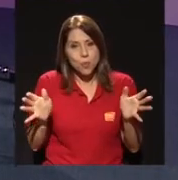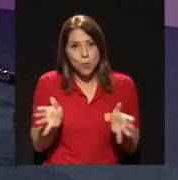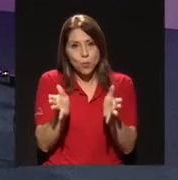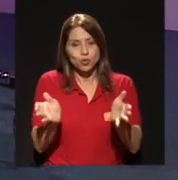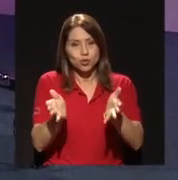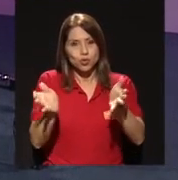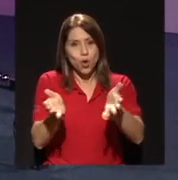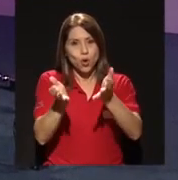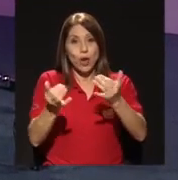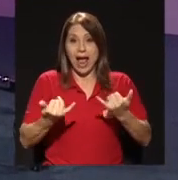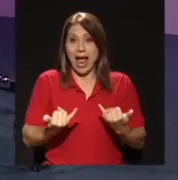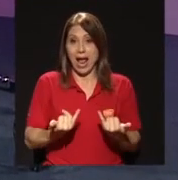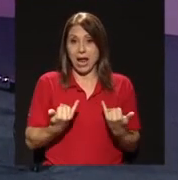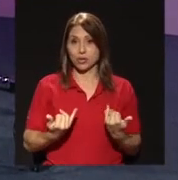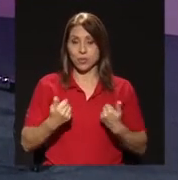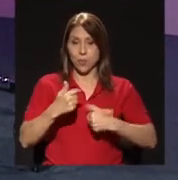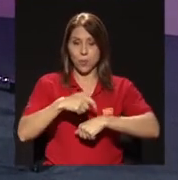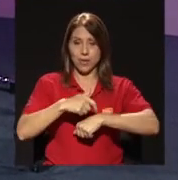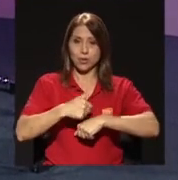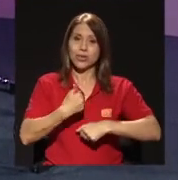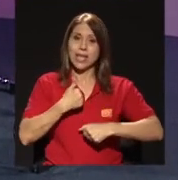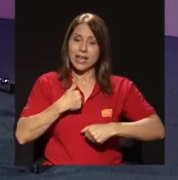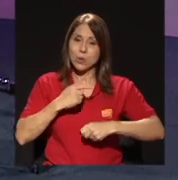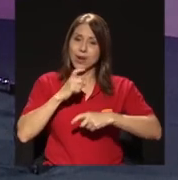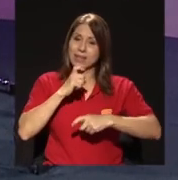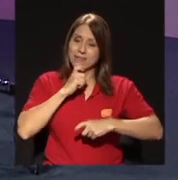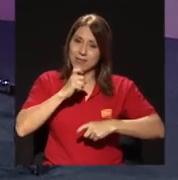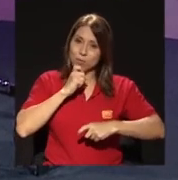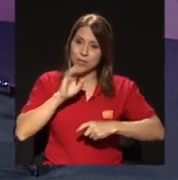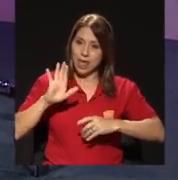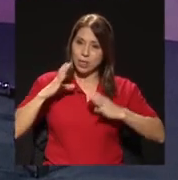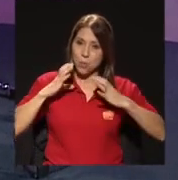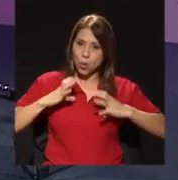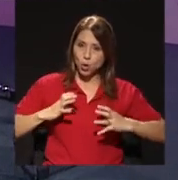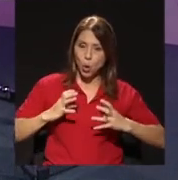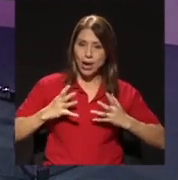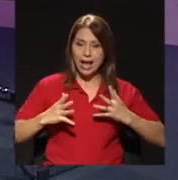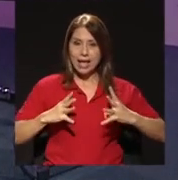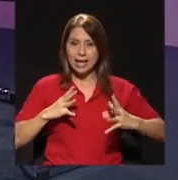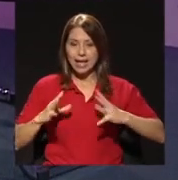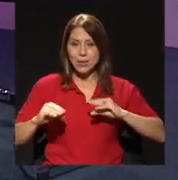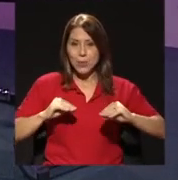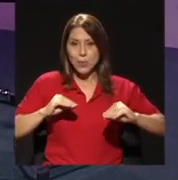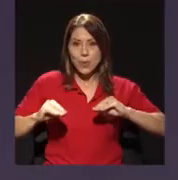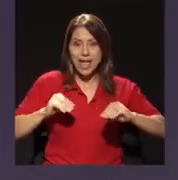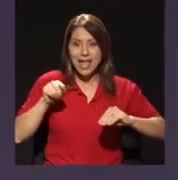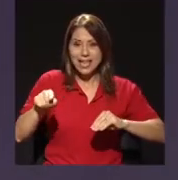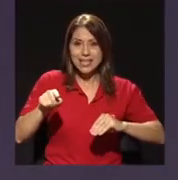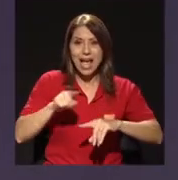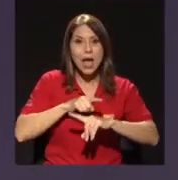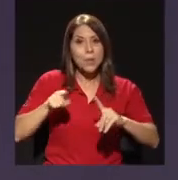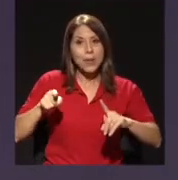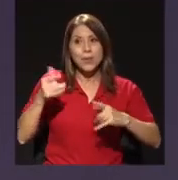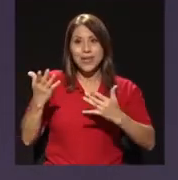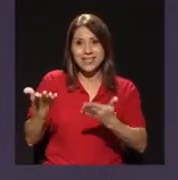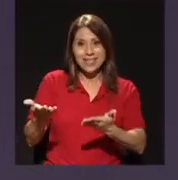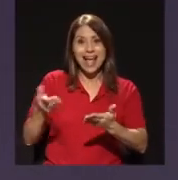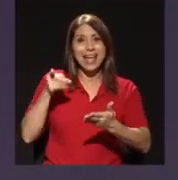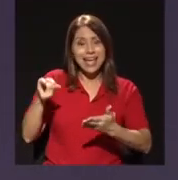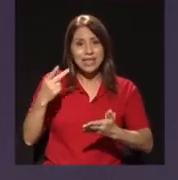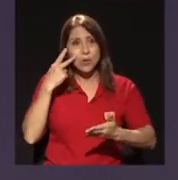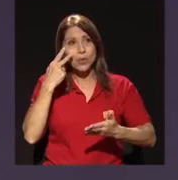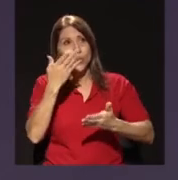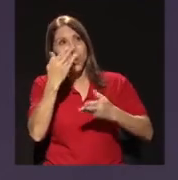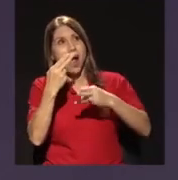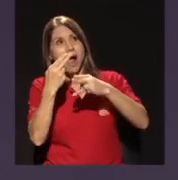tiene una dificultad motora, ¿verdad?, ella, pero ahí está y hasta se le salían las lágrimas el día que ve aquello,